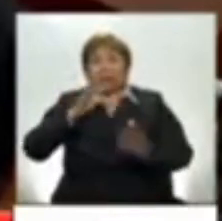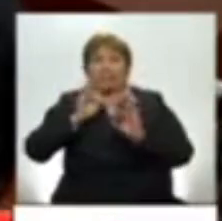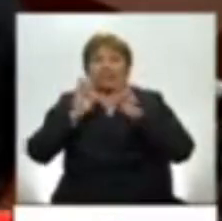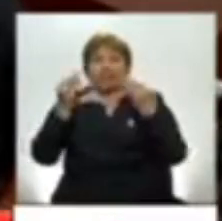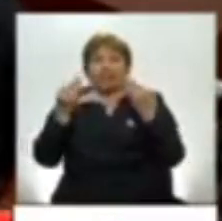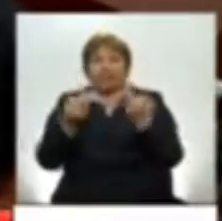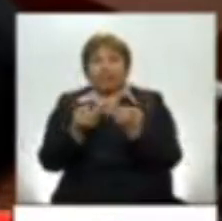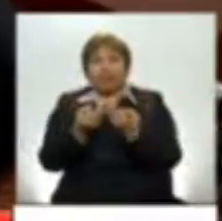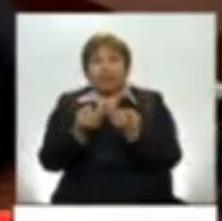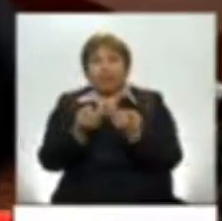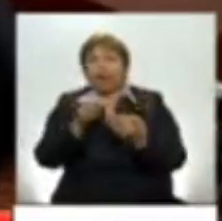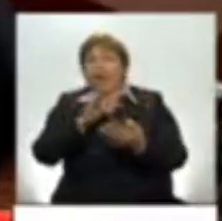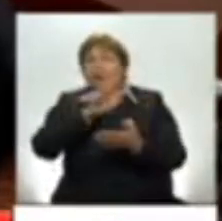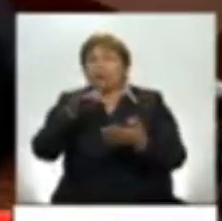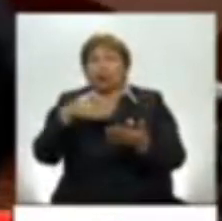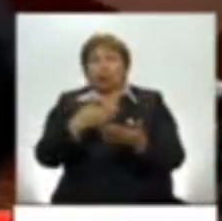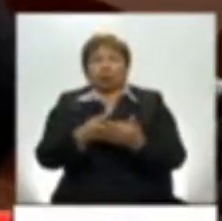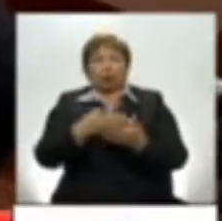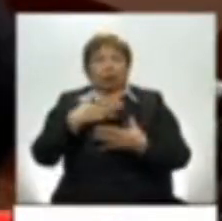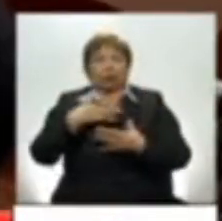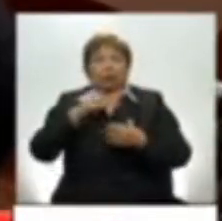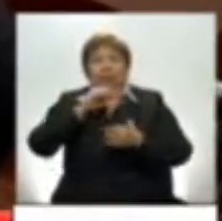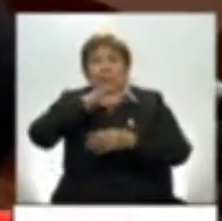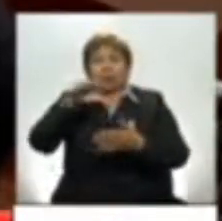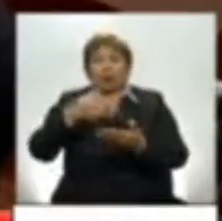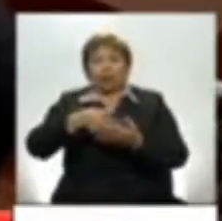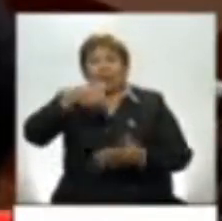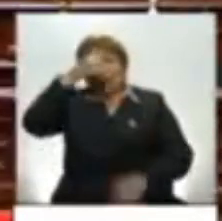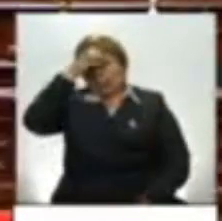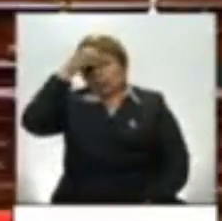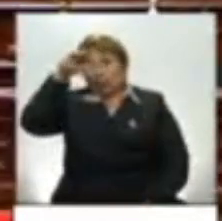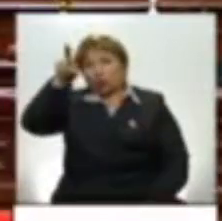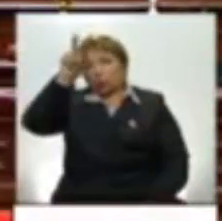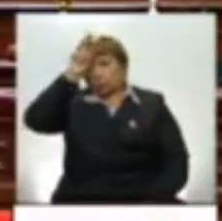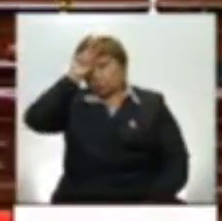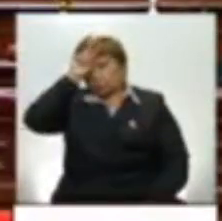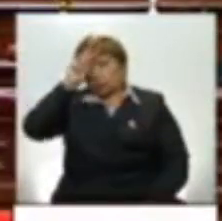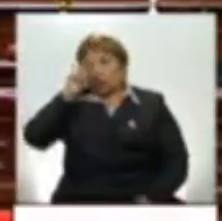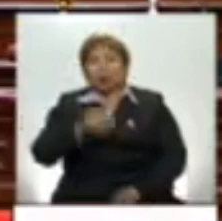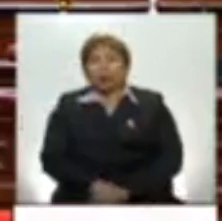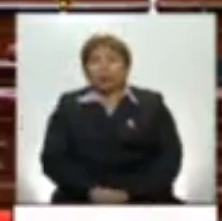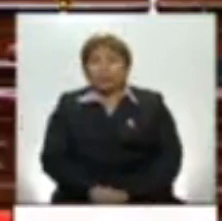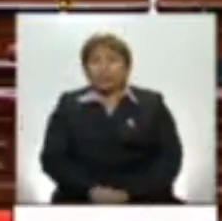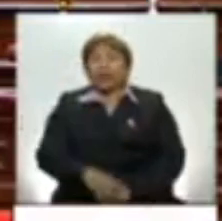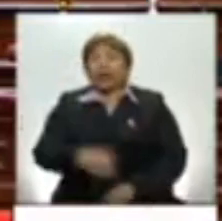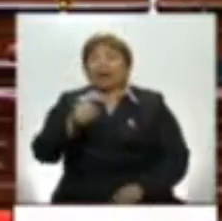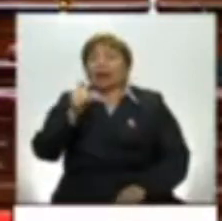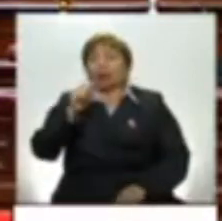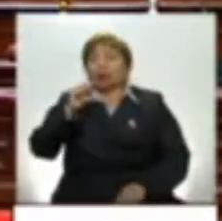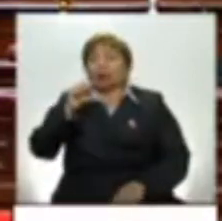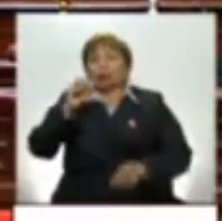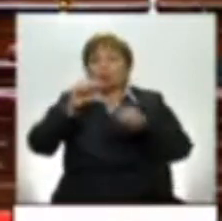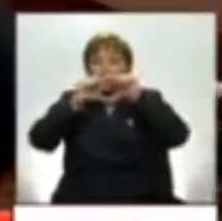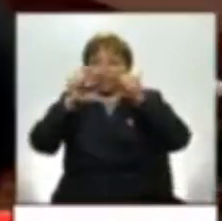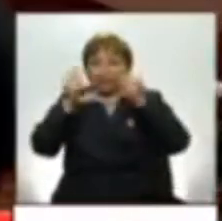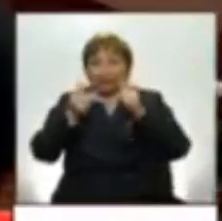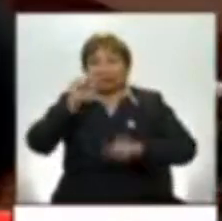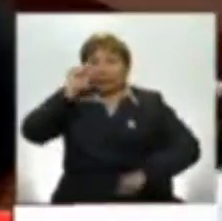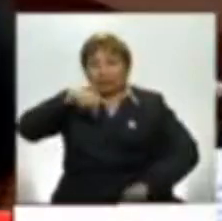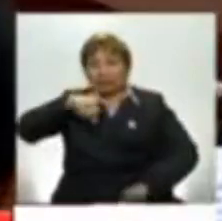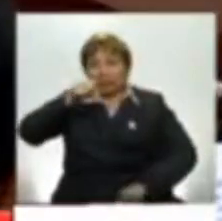familia, por los sagrados intereses de la región del Cusco, por la Virgen Asunta de Langui, sí,